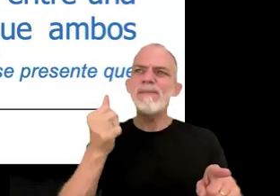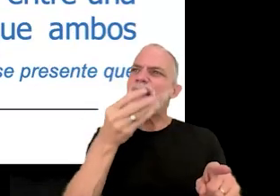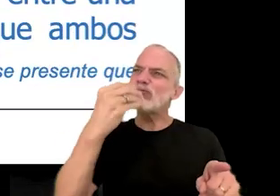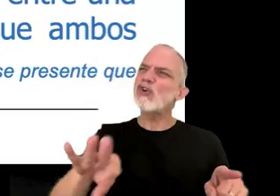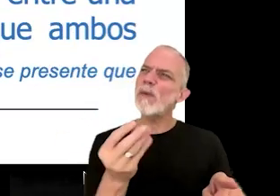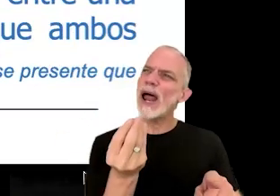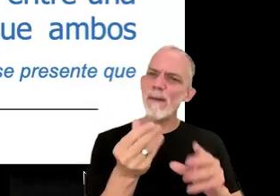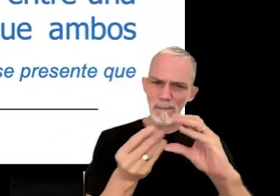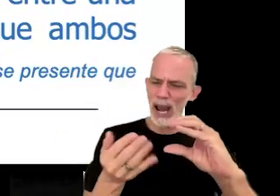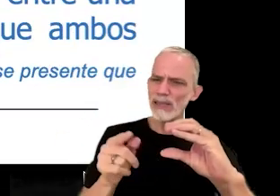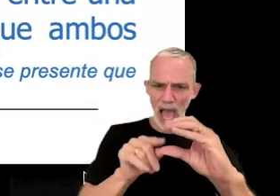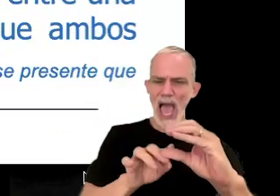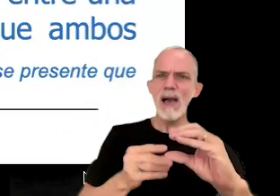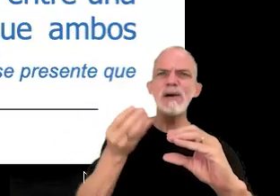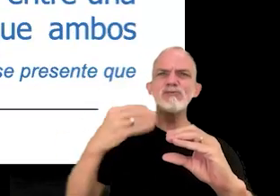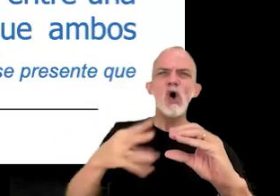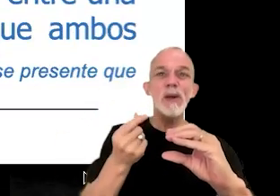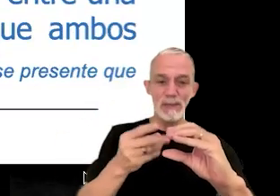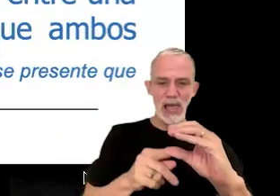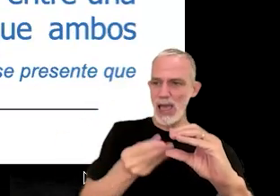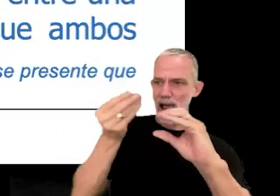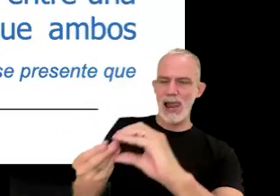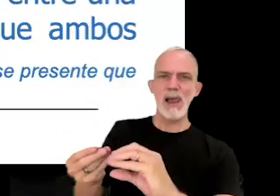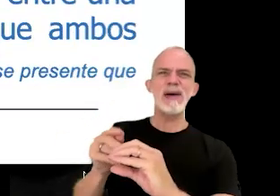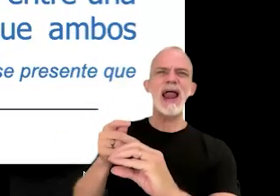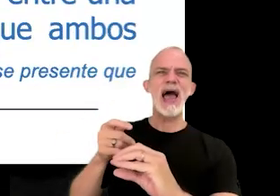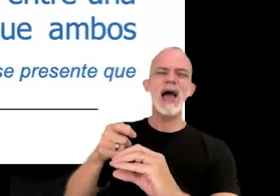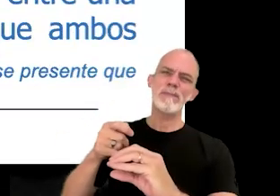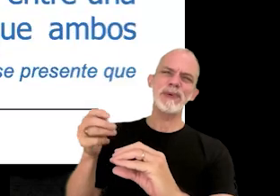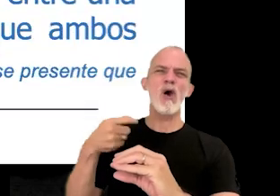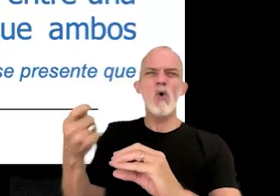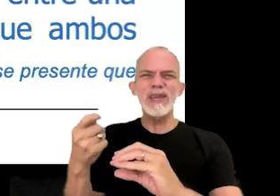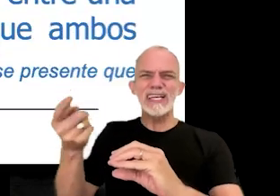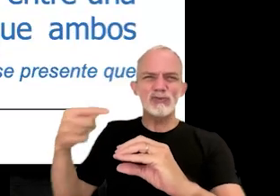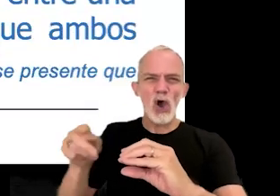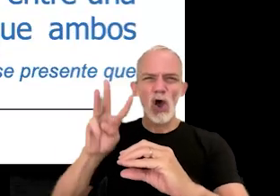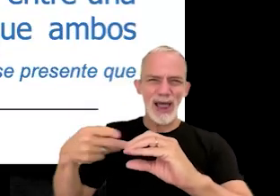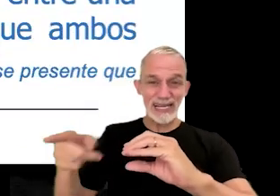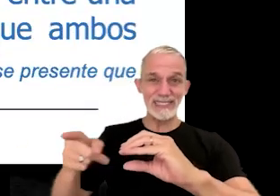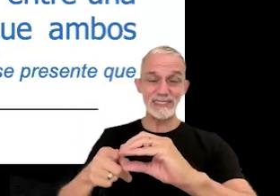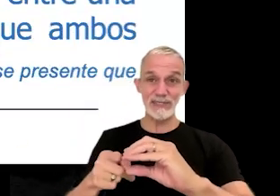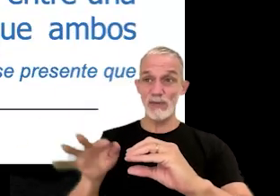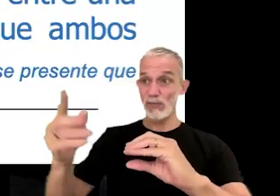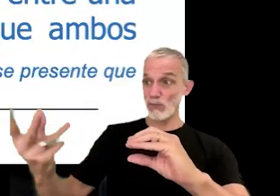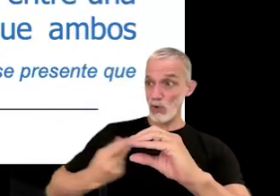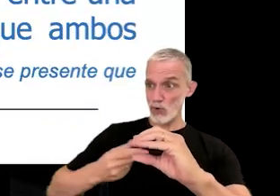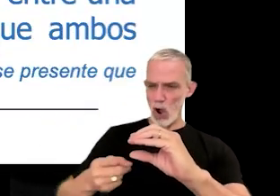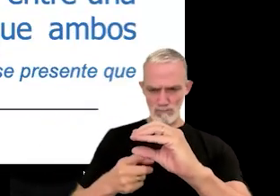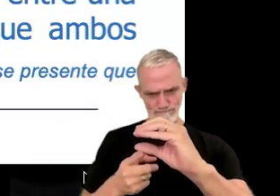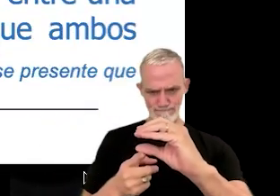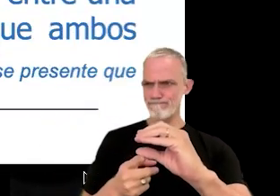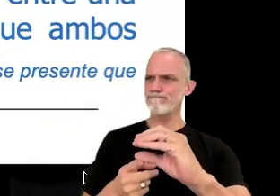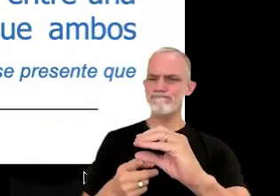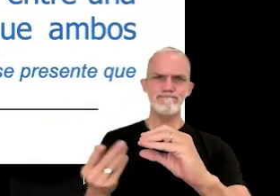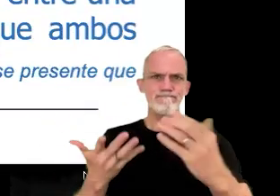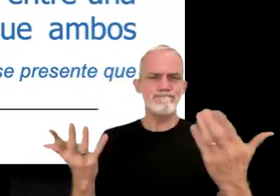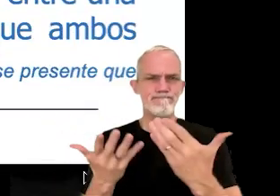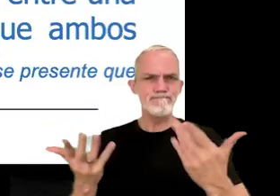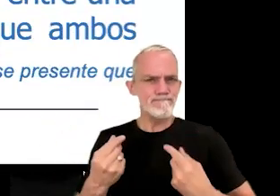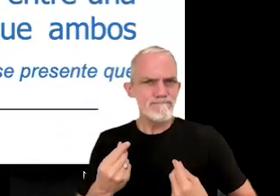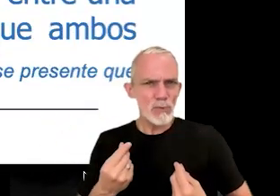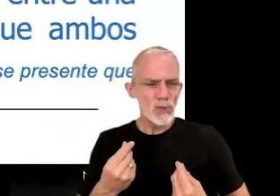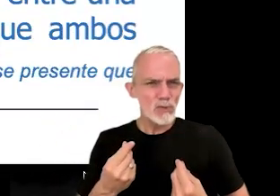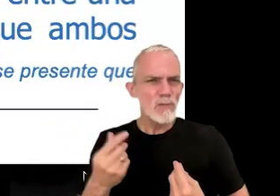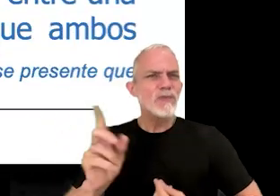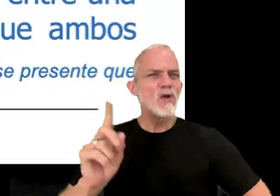quería destinar a seguridad social, ¿no? Y que encima el organismo se lo había rechazado. O sea, no estaríamos hablando